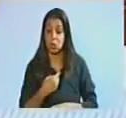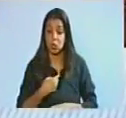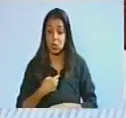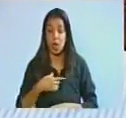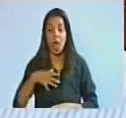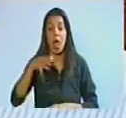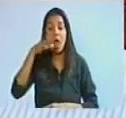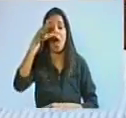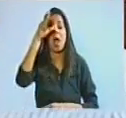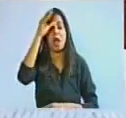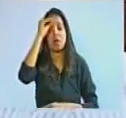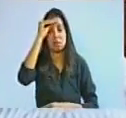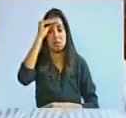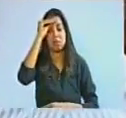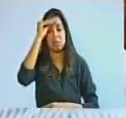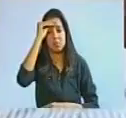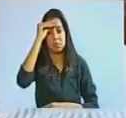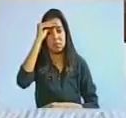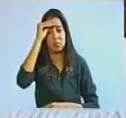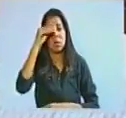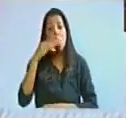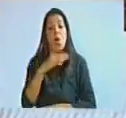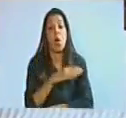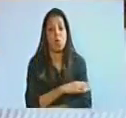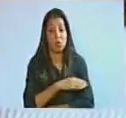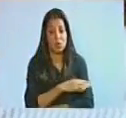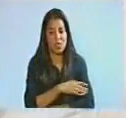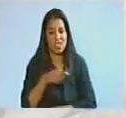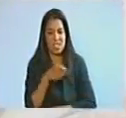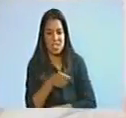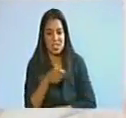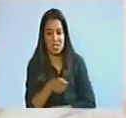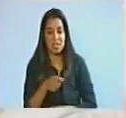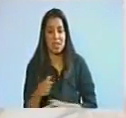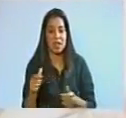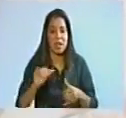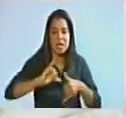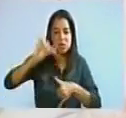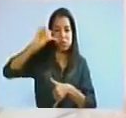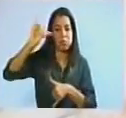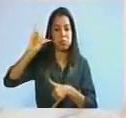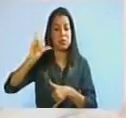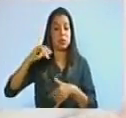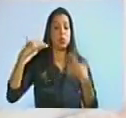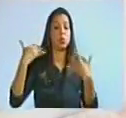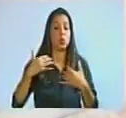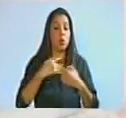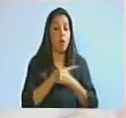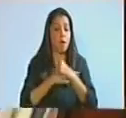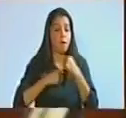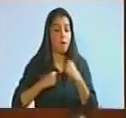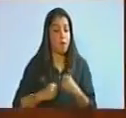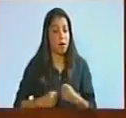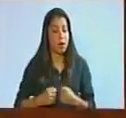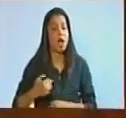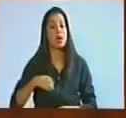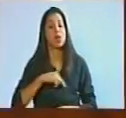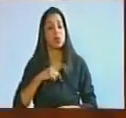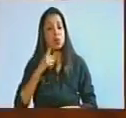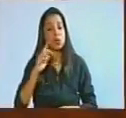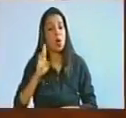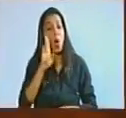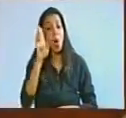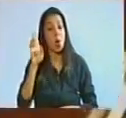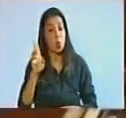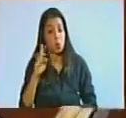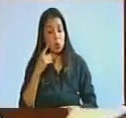por todas que es una herramienta muy, muy fuerte, y tenemos que aprender a utilizarla en